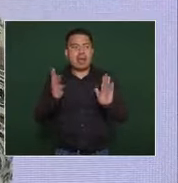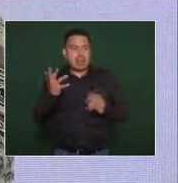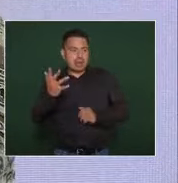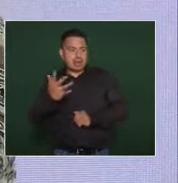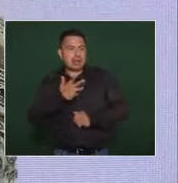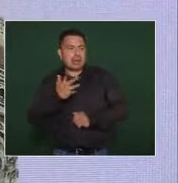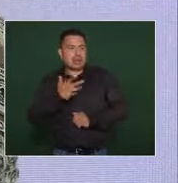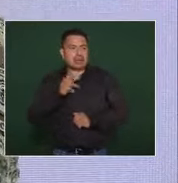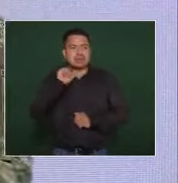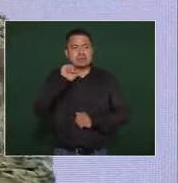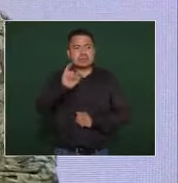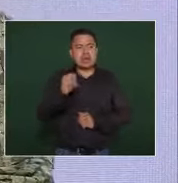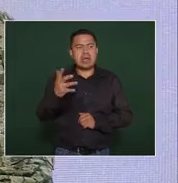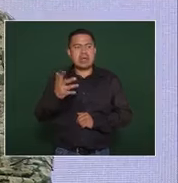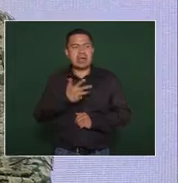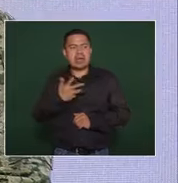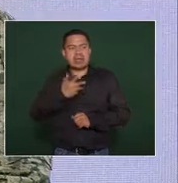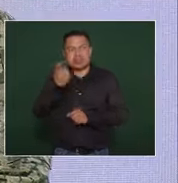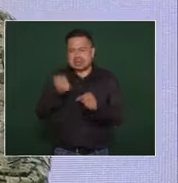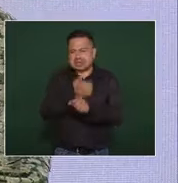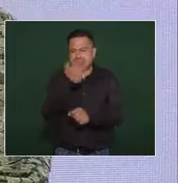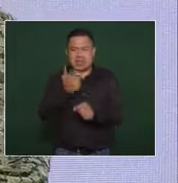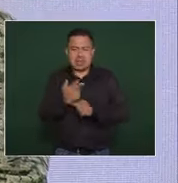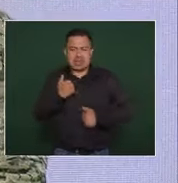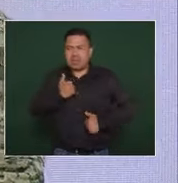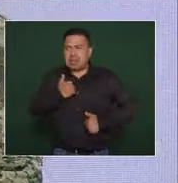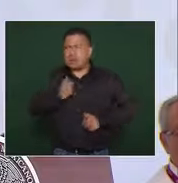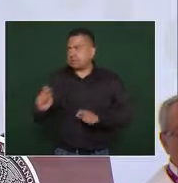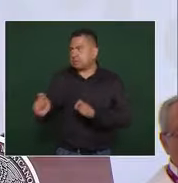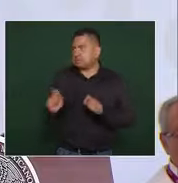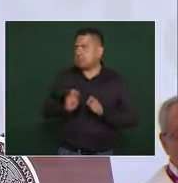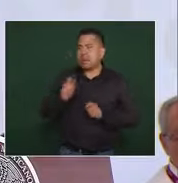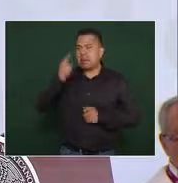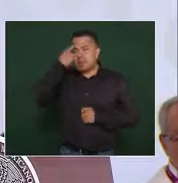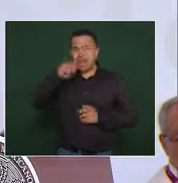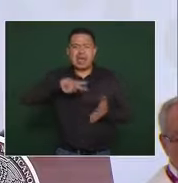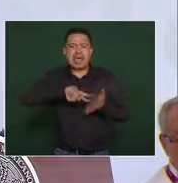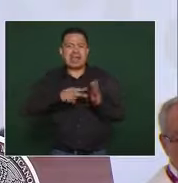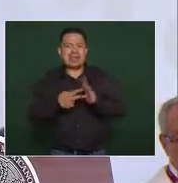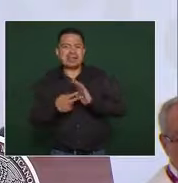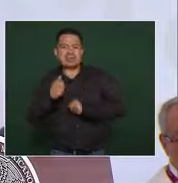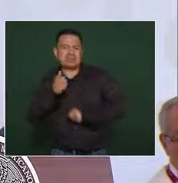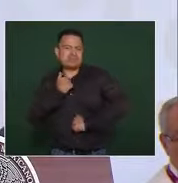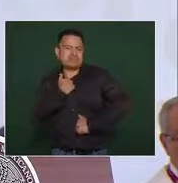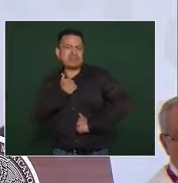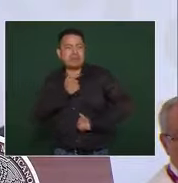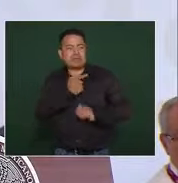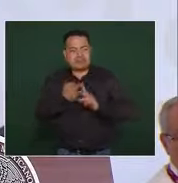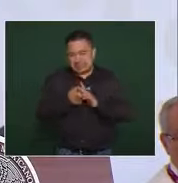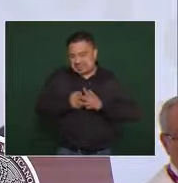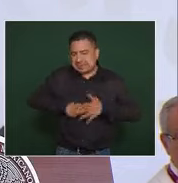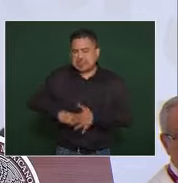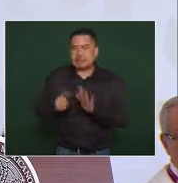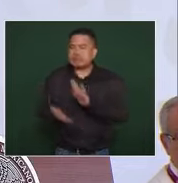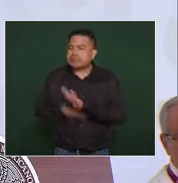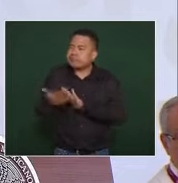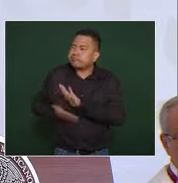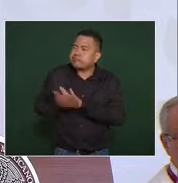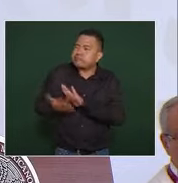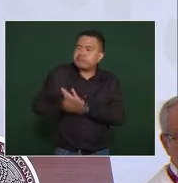disponible, ya lo tiene la Secretaría de la Defensa para que los ingenieros militares inicien la